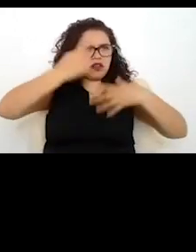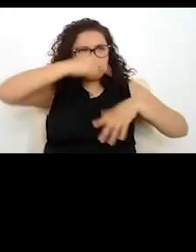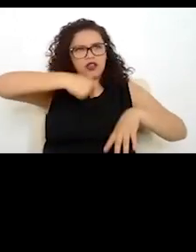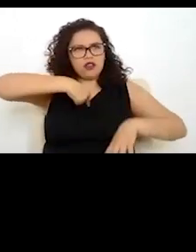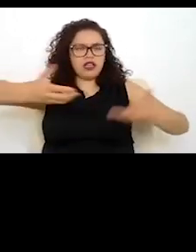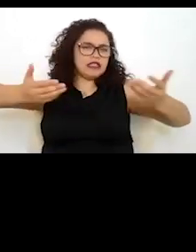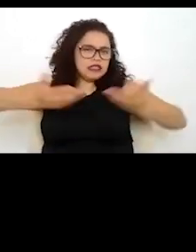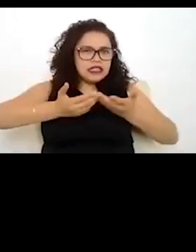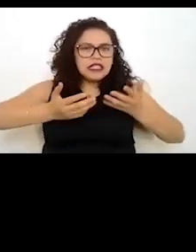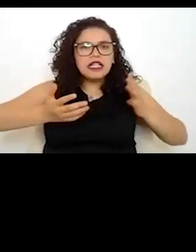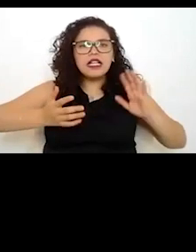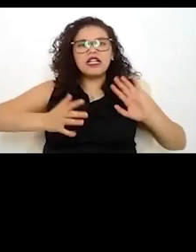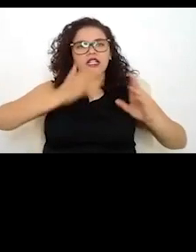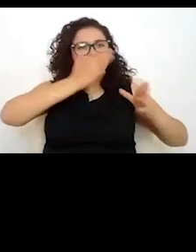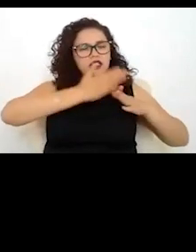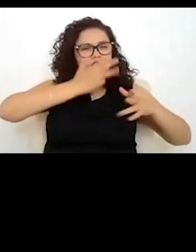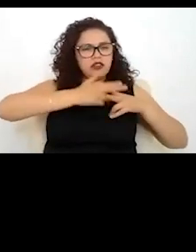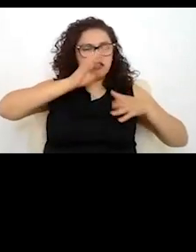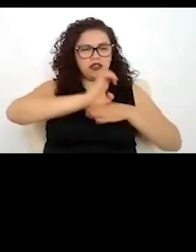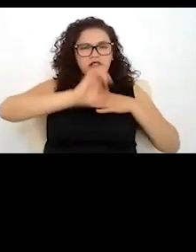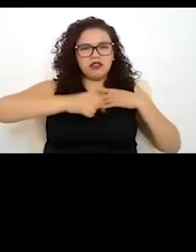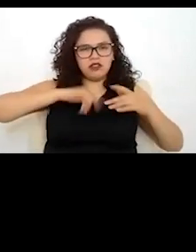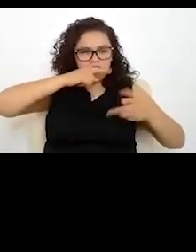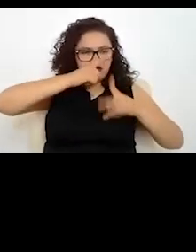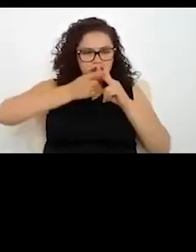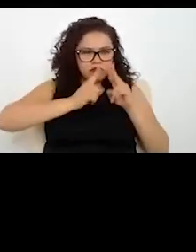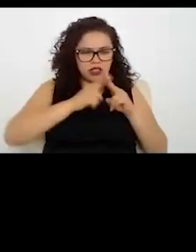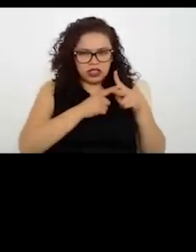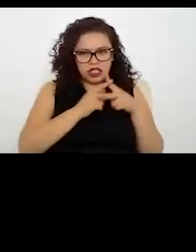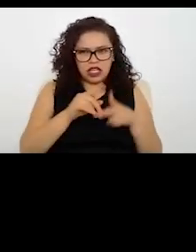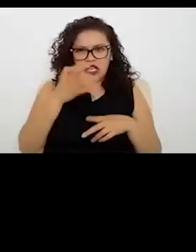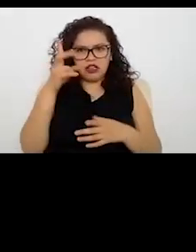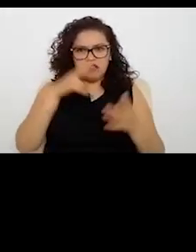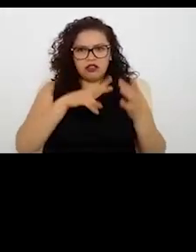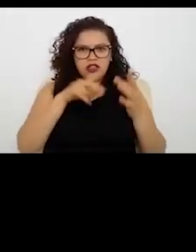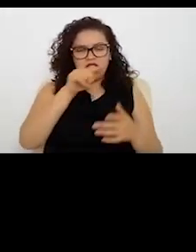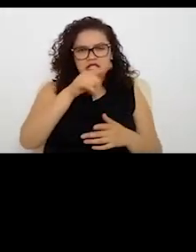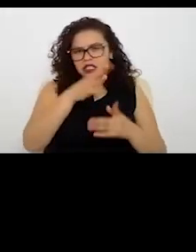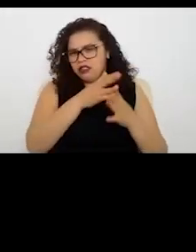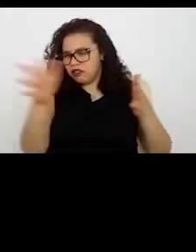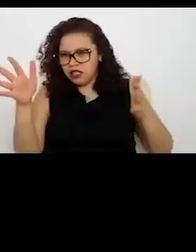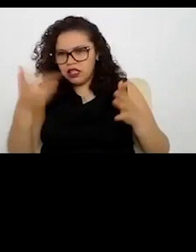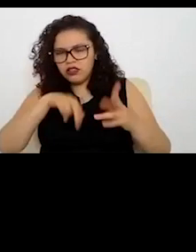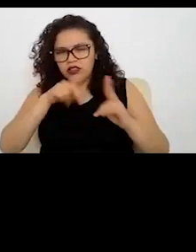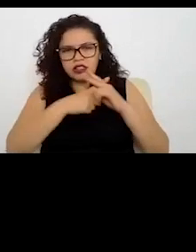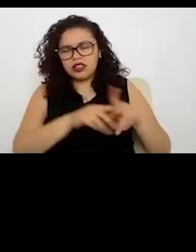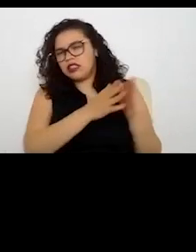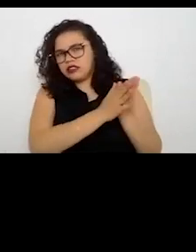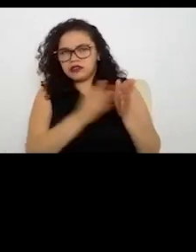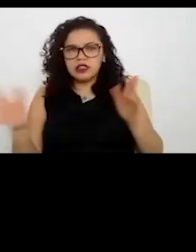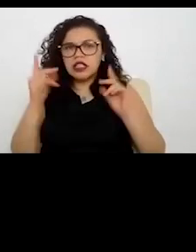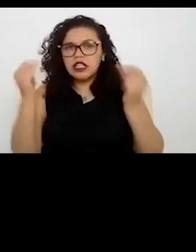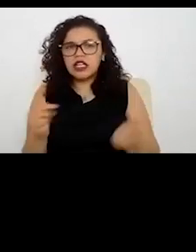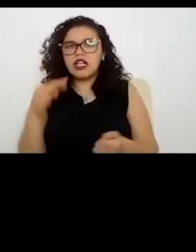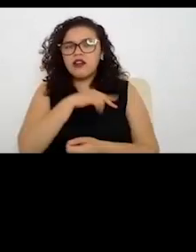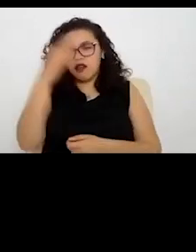implementarla y entonces hacíamos cuentas y llegábamos a que era enero 17, no sé qué, y nos arrancamos a implementarla porque ya